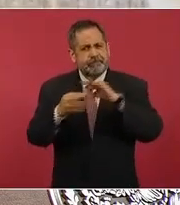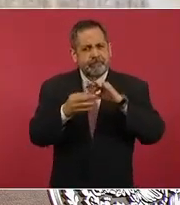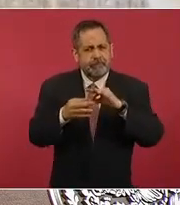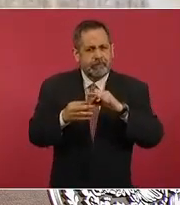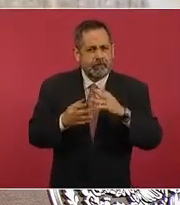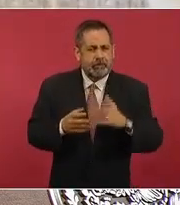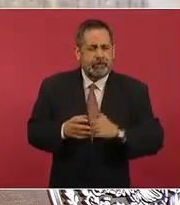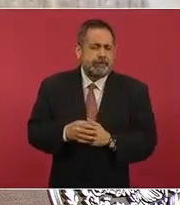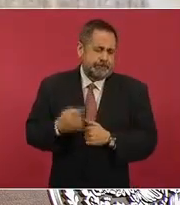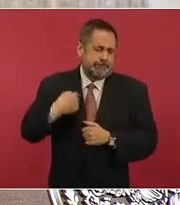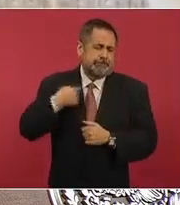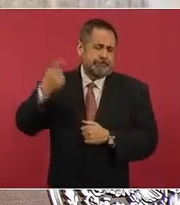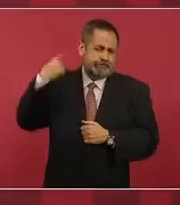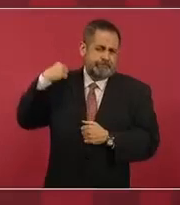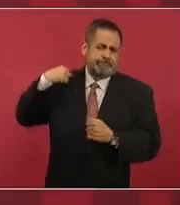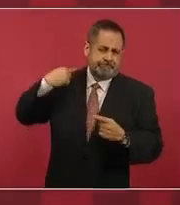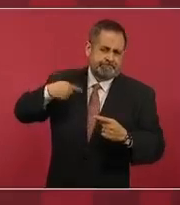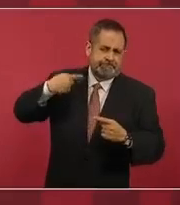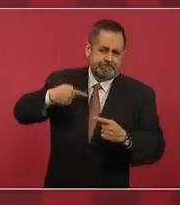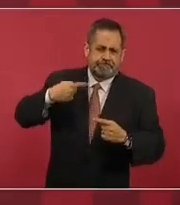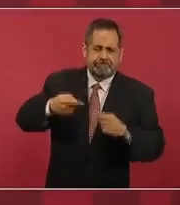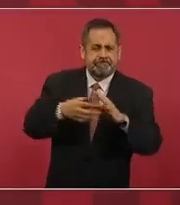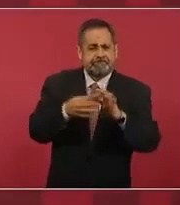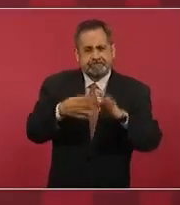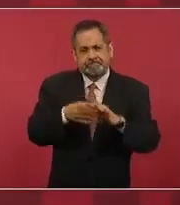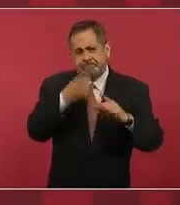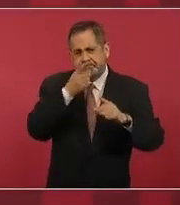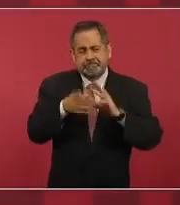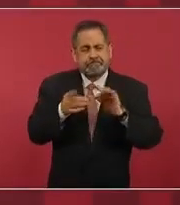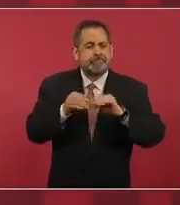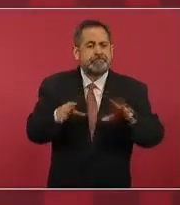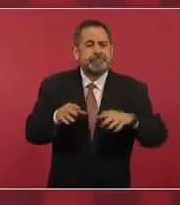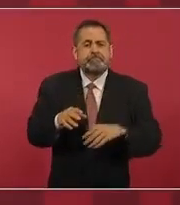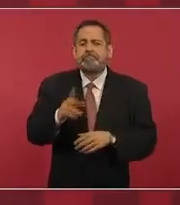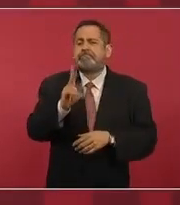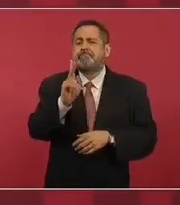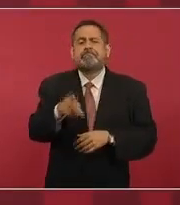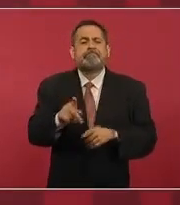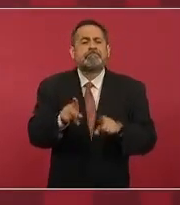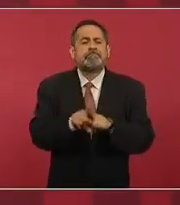Lo que he venido sosteniendo, así como existe